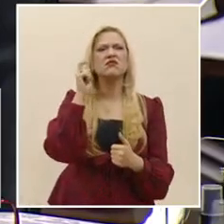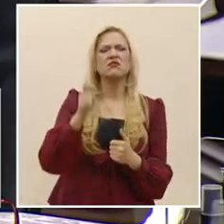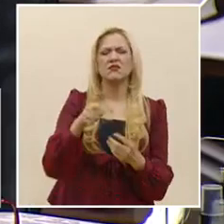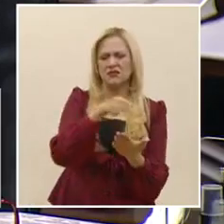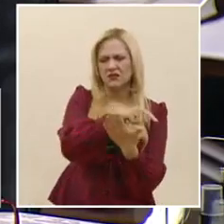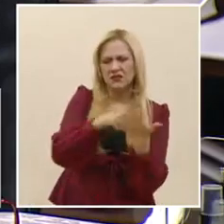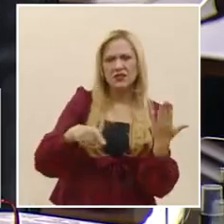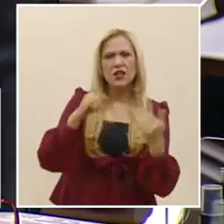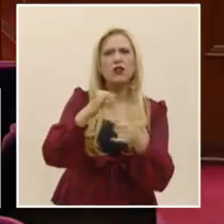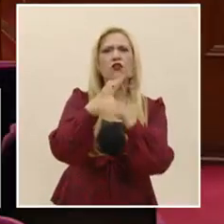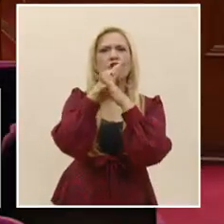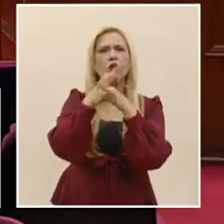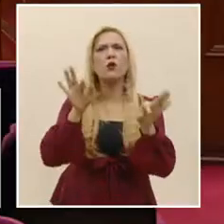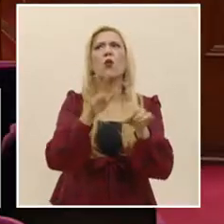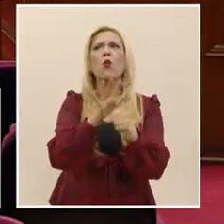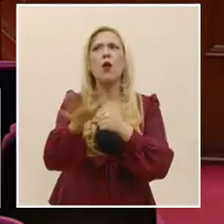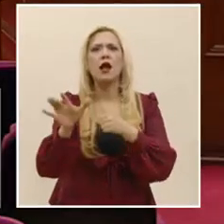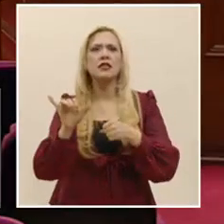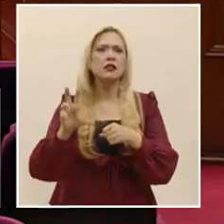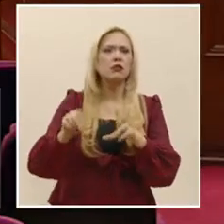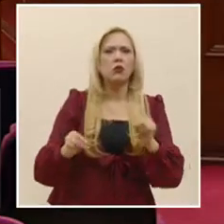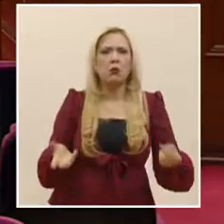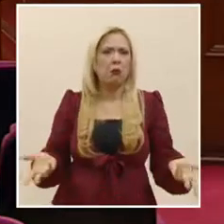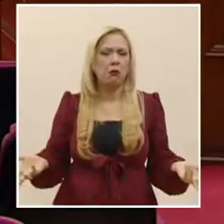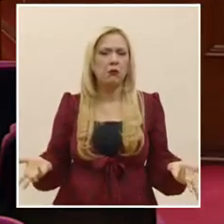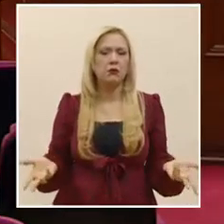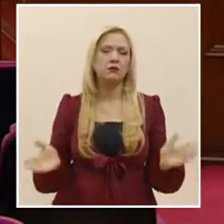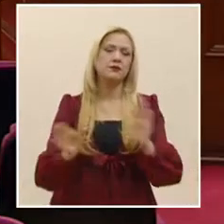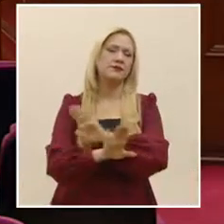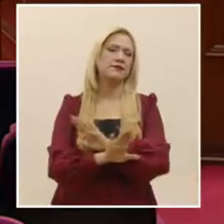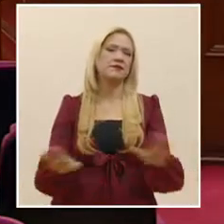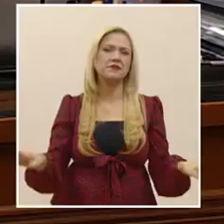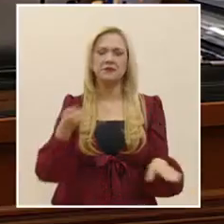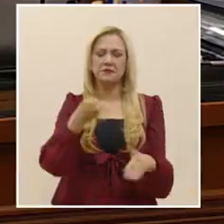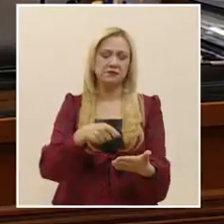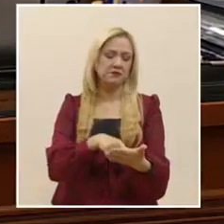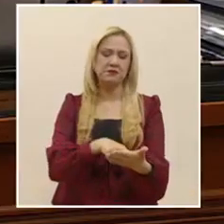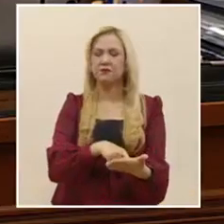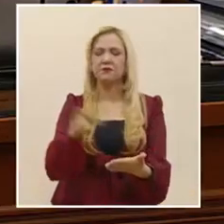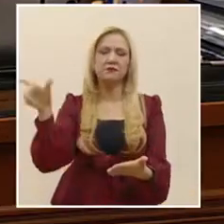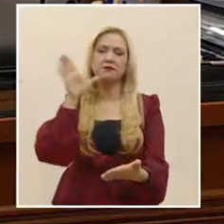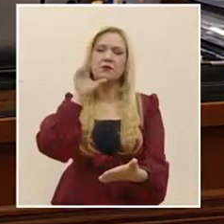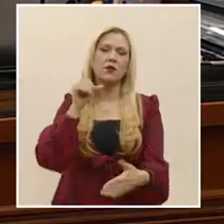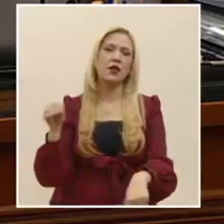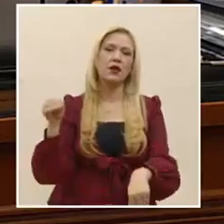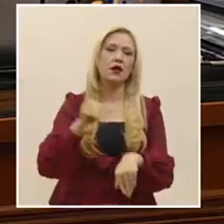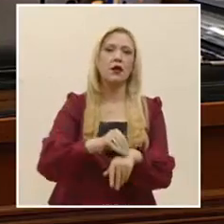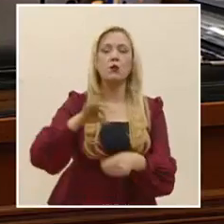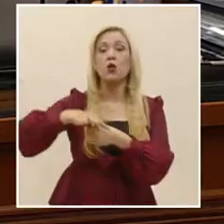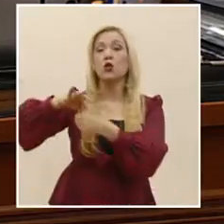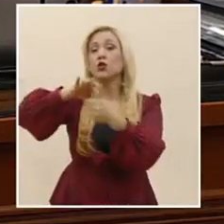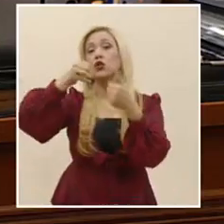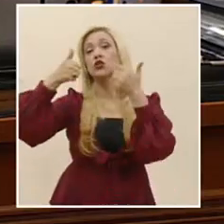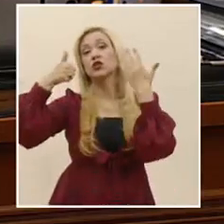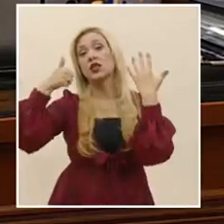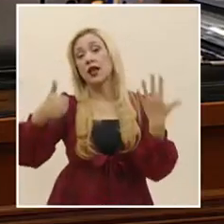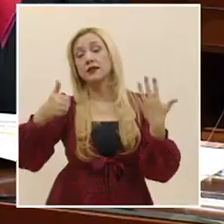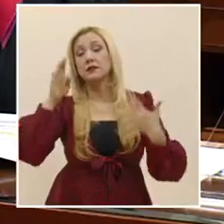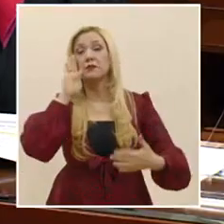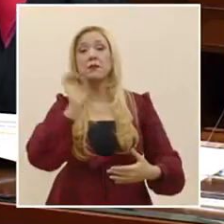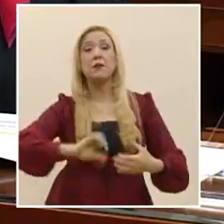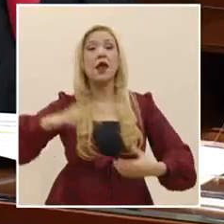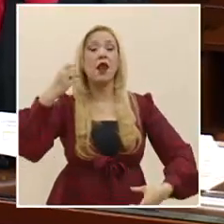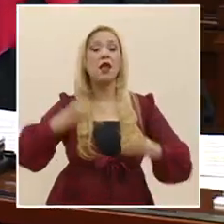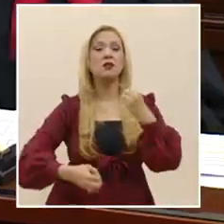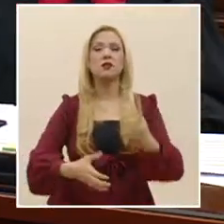clasificación de la información. Al dársele el carácter de acto administrativo, fueron suficientes los votos de 6 ministras y ministros